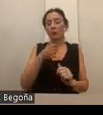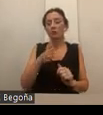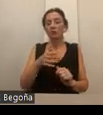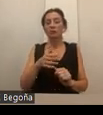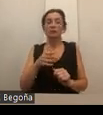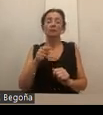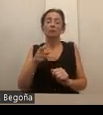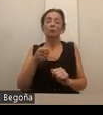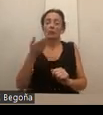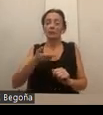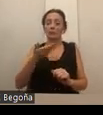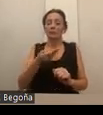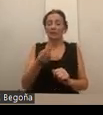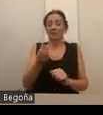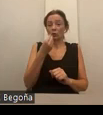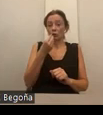casos el Fiber Boost